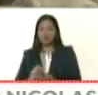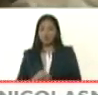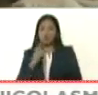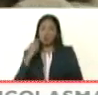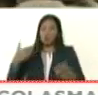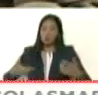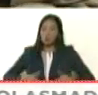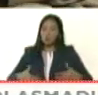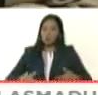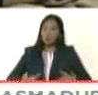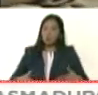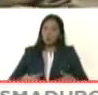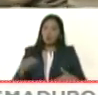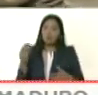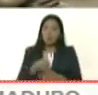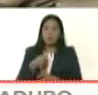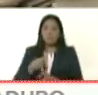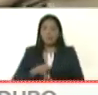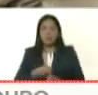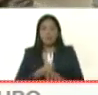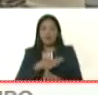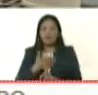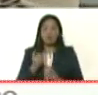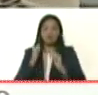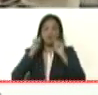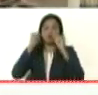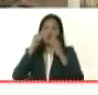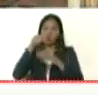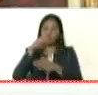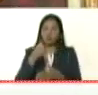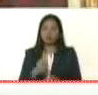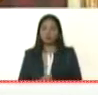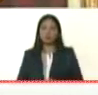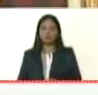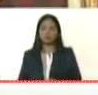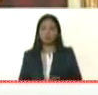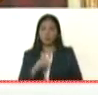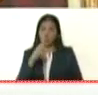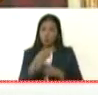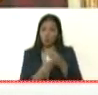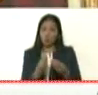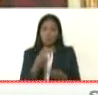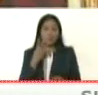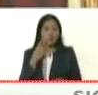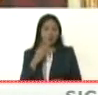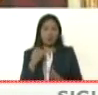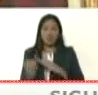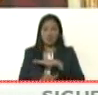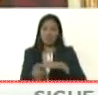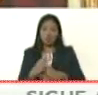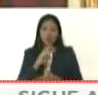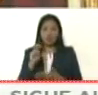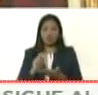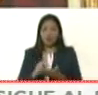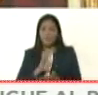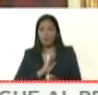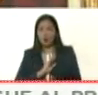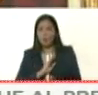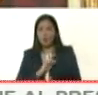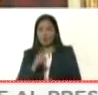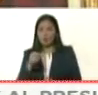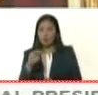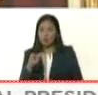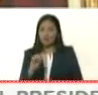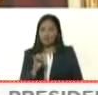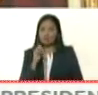muchas veces, quiero lograrlo, quiero lograrlo. Esto es creación del Instituto Nacional de Nutrición. También por aquí